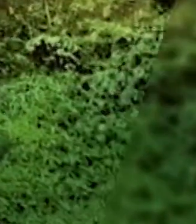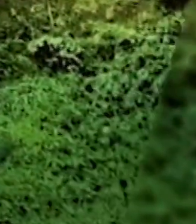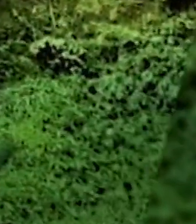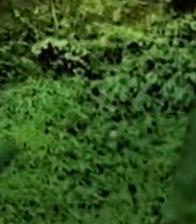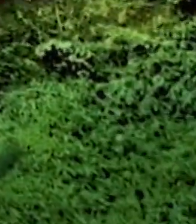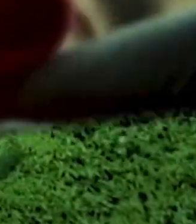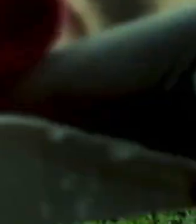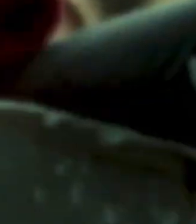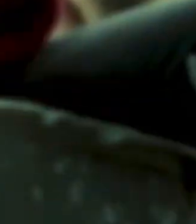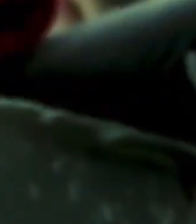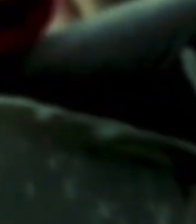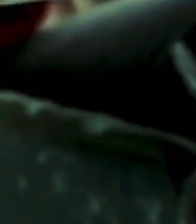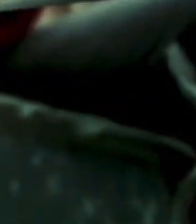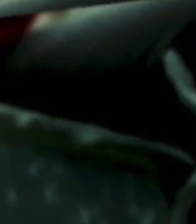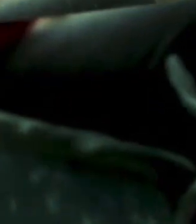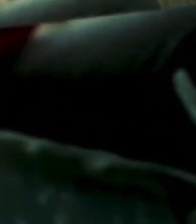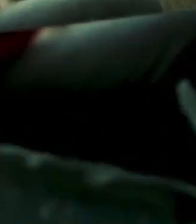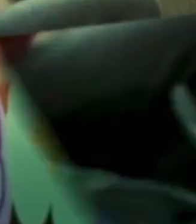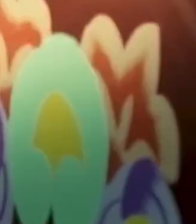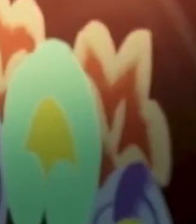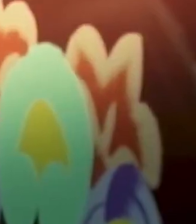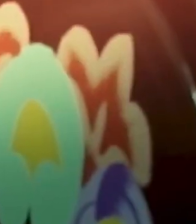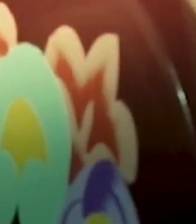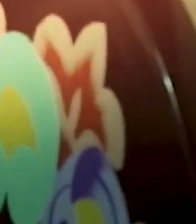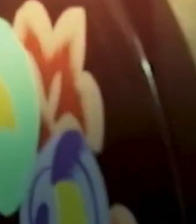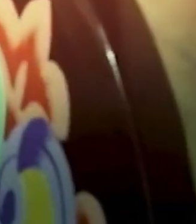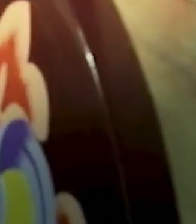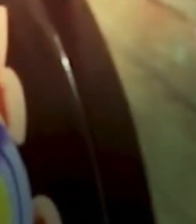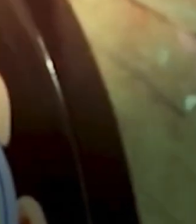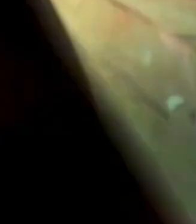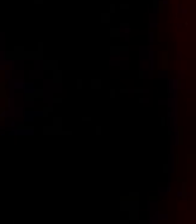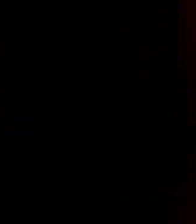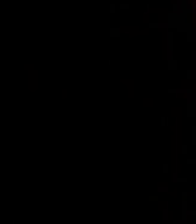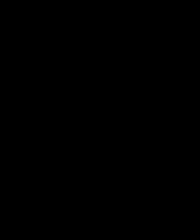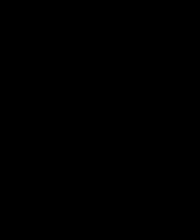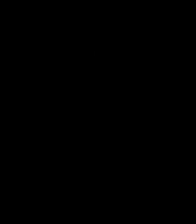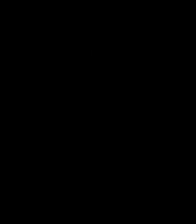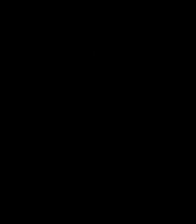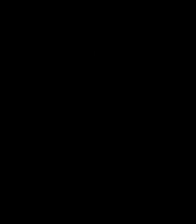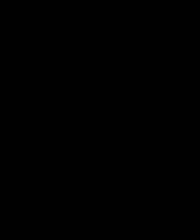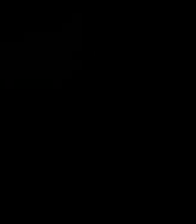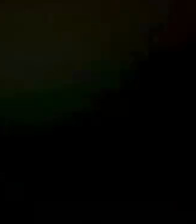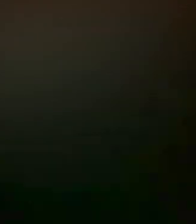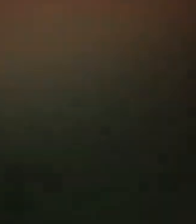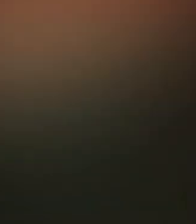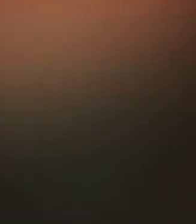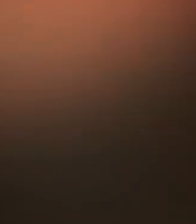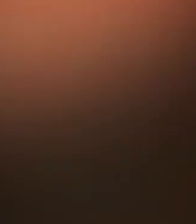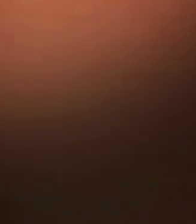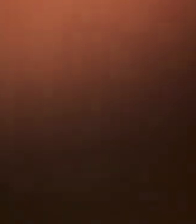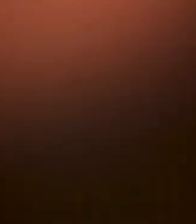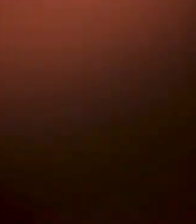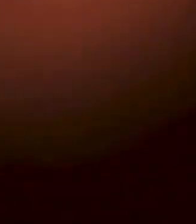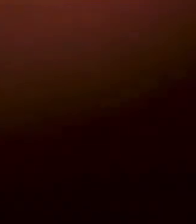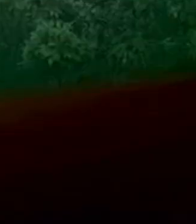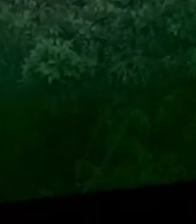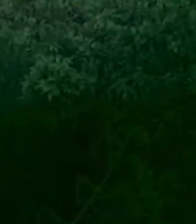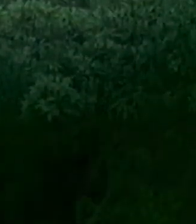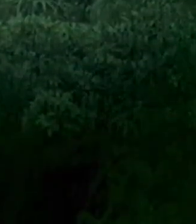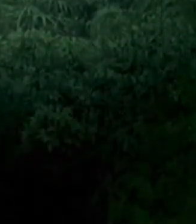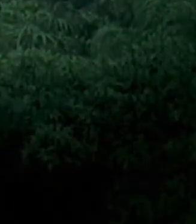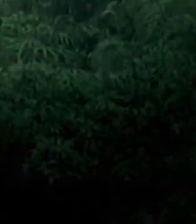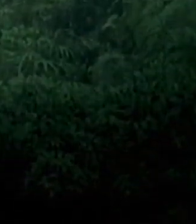proyecto comentó que van a un paso firme y que con la conclusión del proyecto finiquitarán detalles para corregirlos inmediatamente.